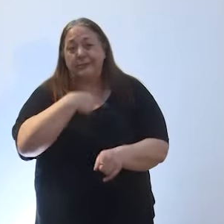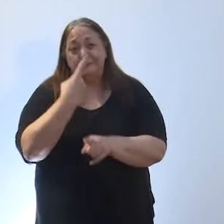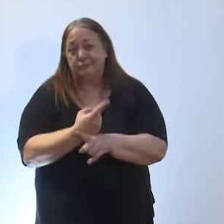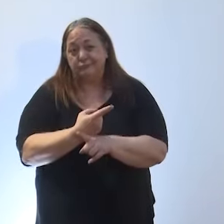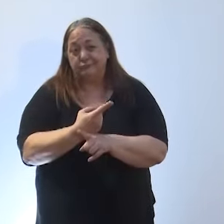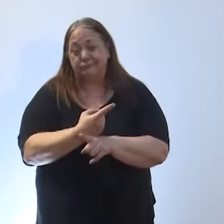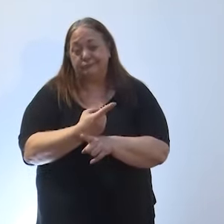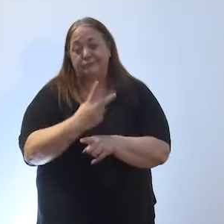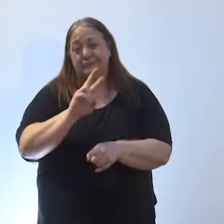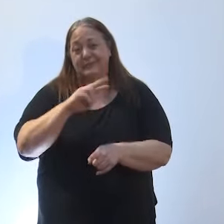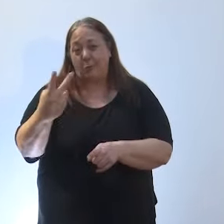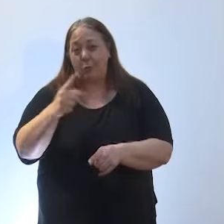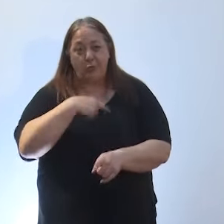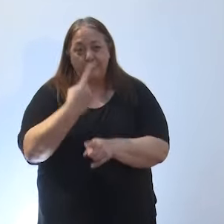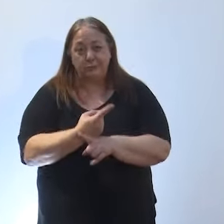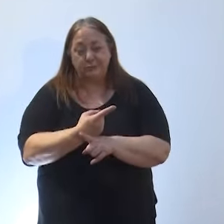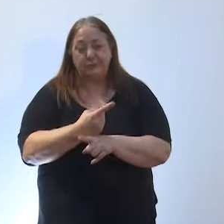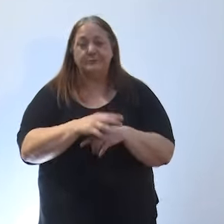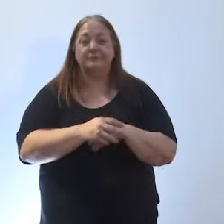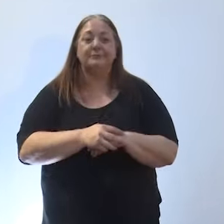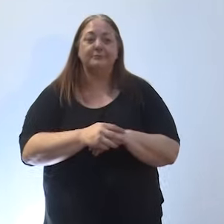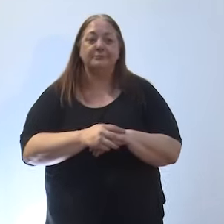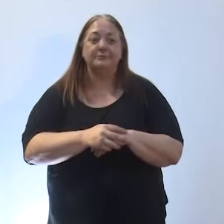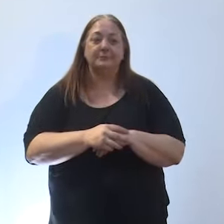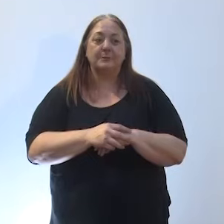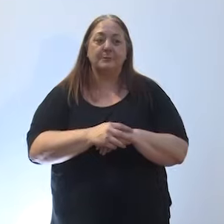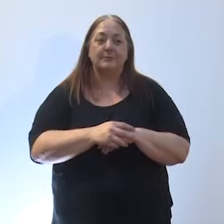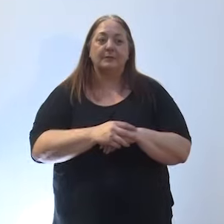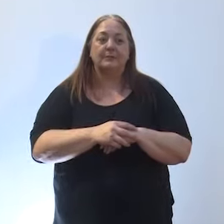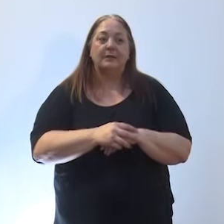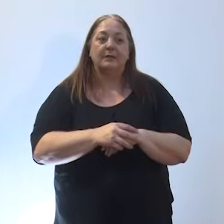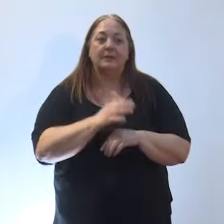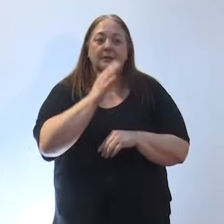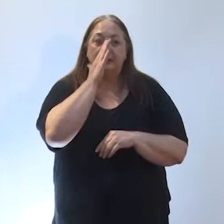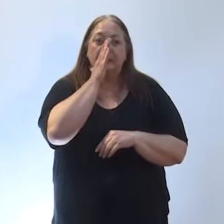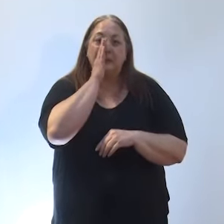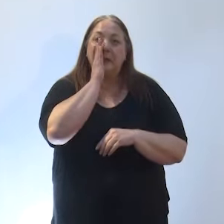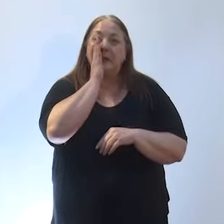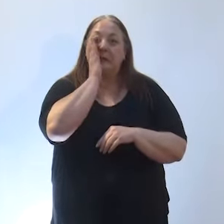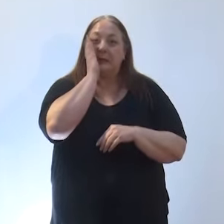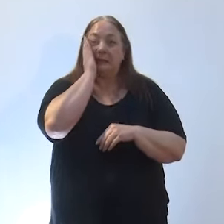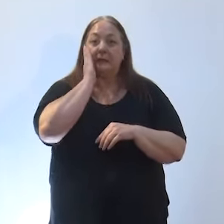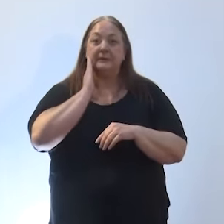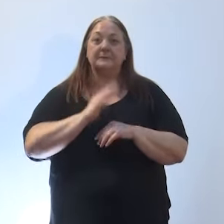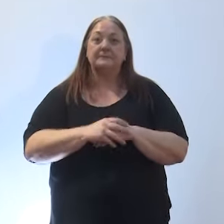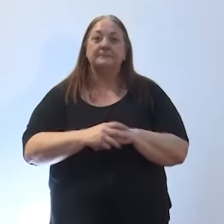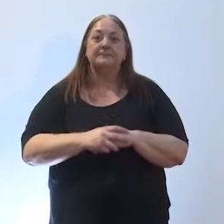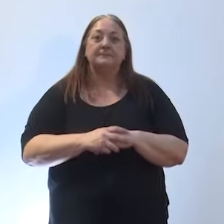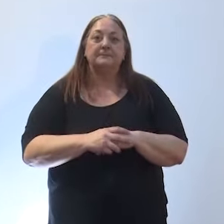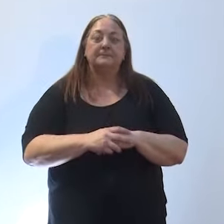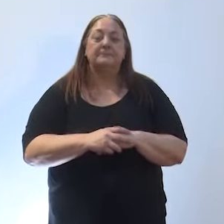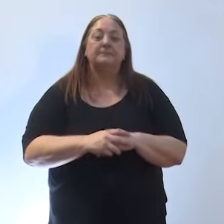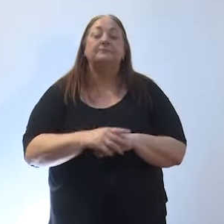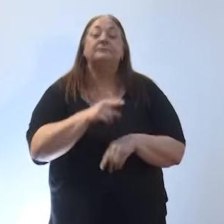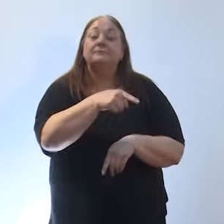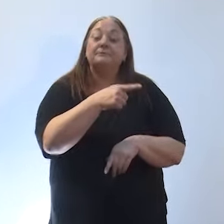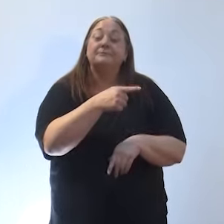reelección este es decir los sujetos políticos están